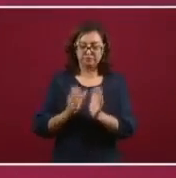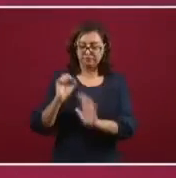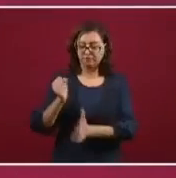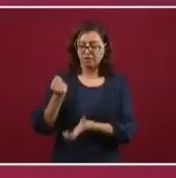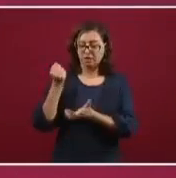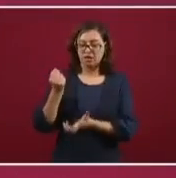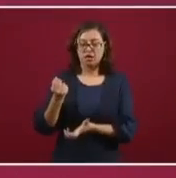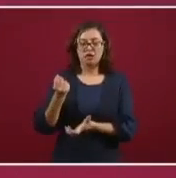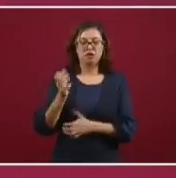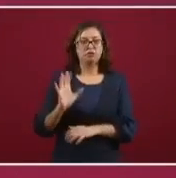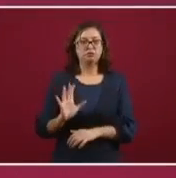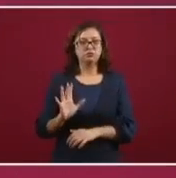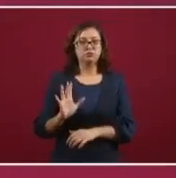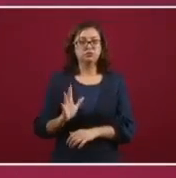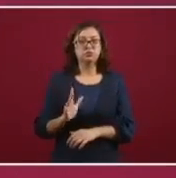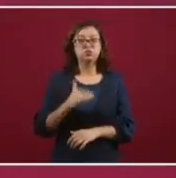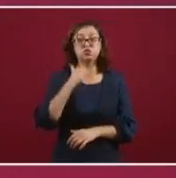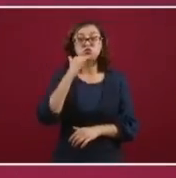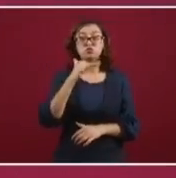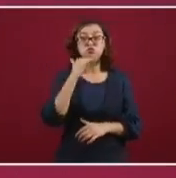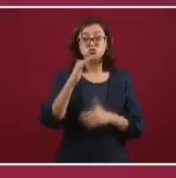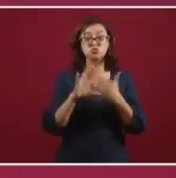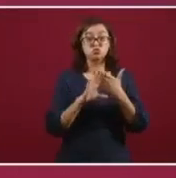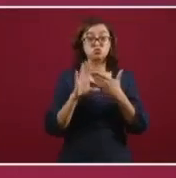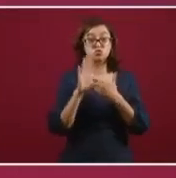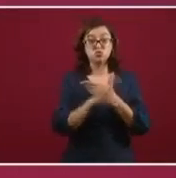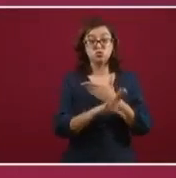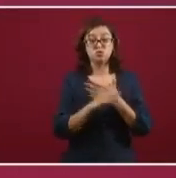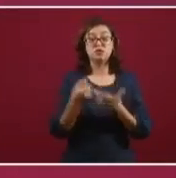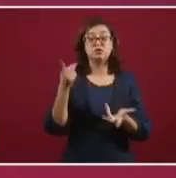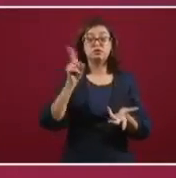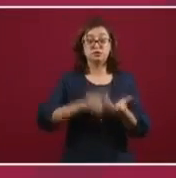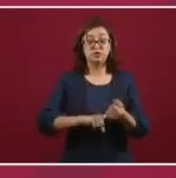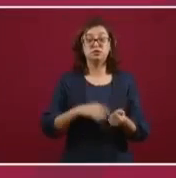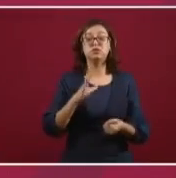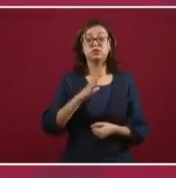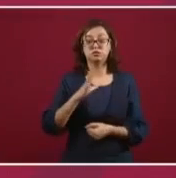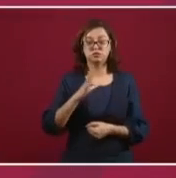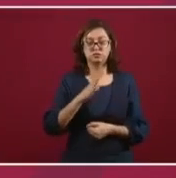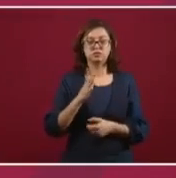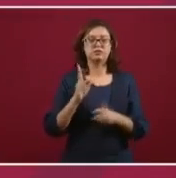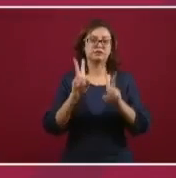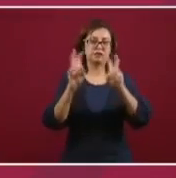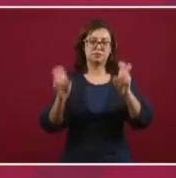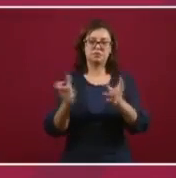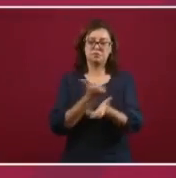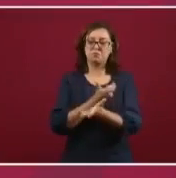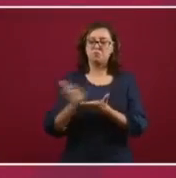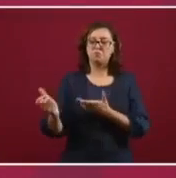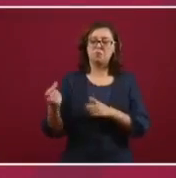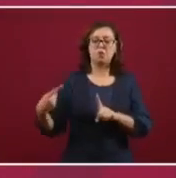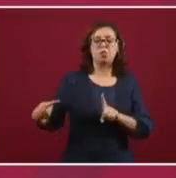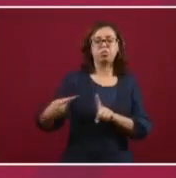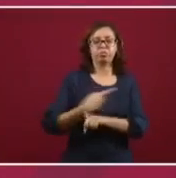la corrupción, ¿sí?, incluimos la evasión fiscal.